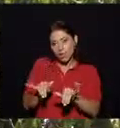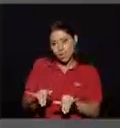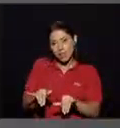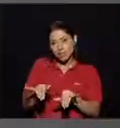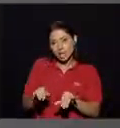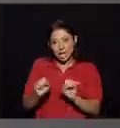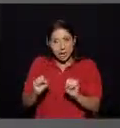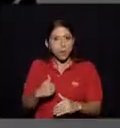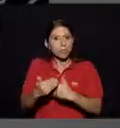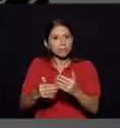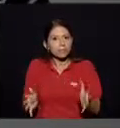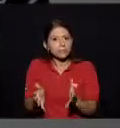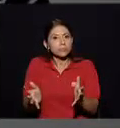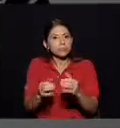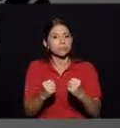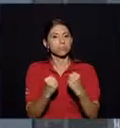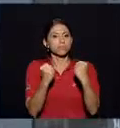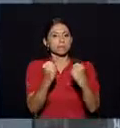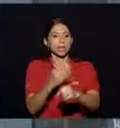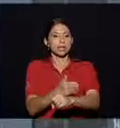económico.